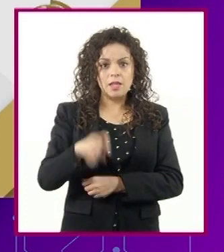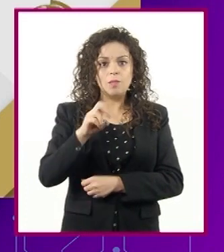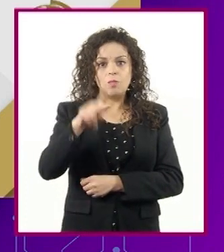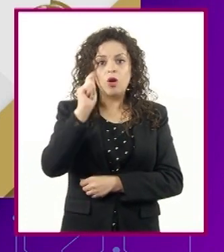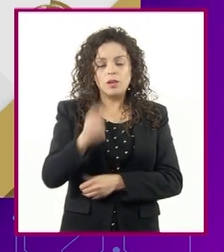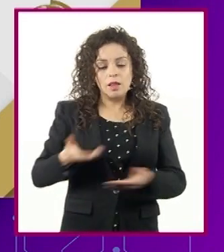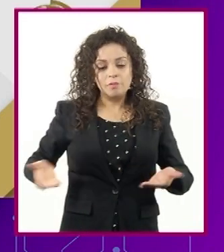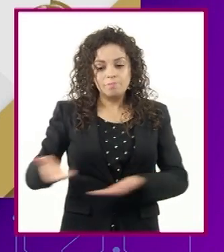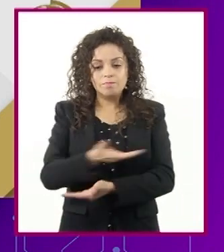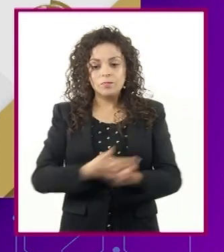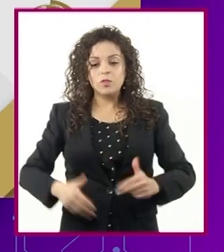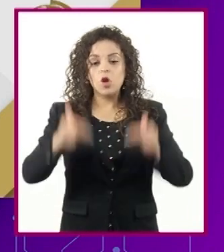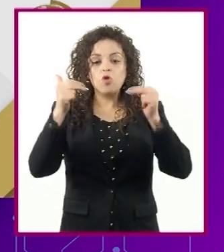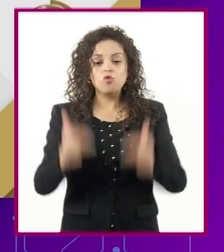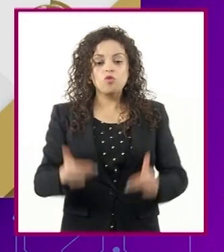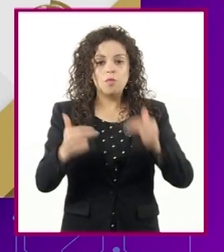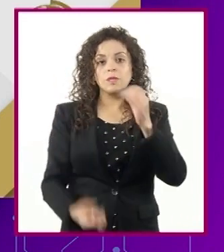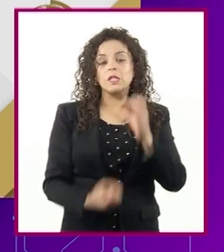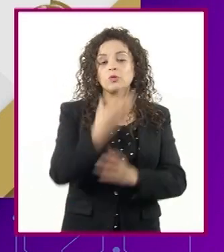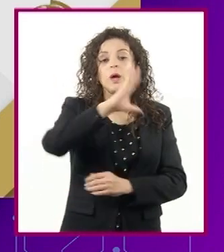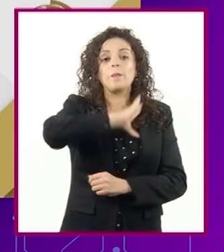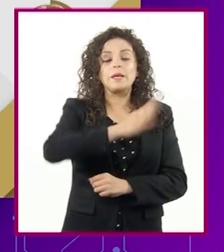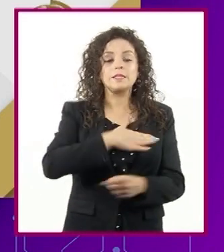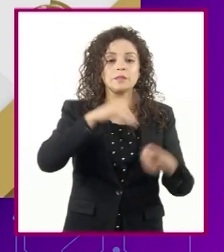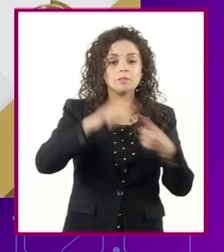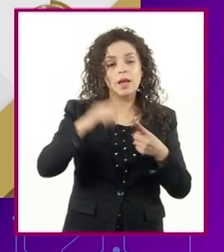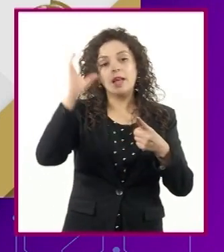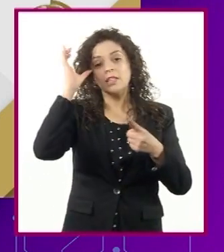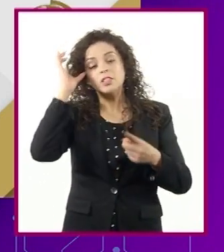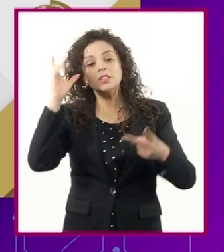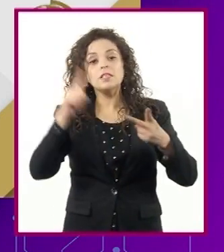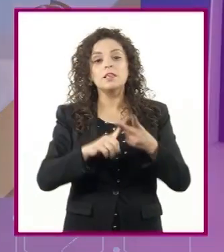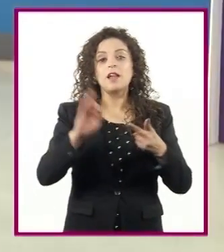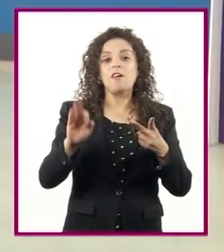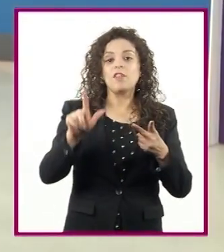intercambio comercial entre Nueva España, China y Filipinas.